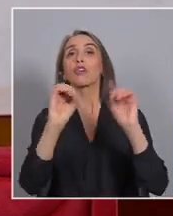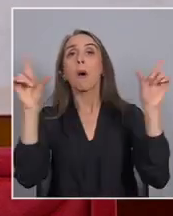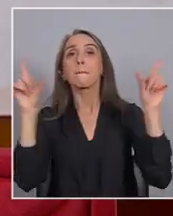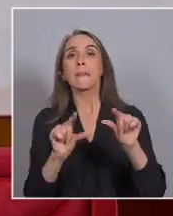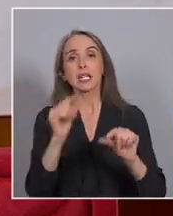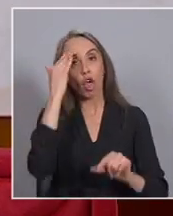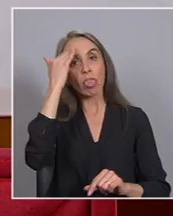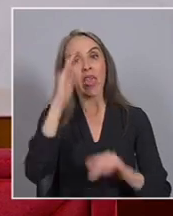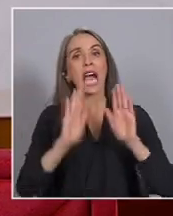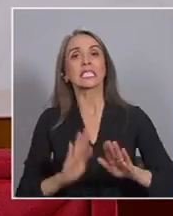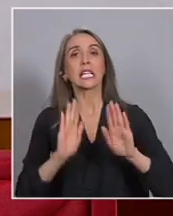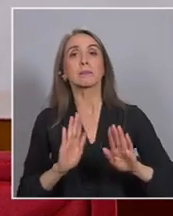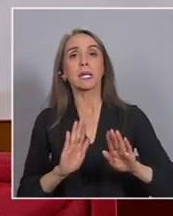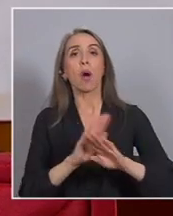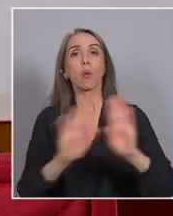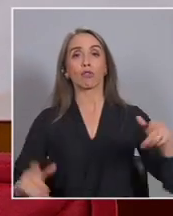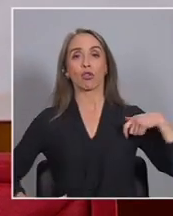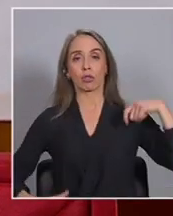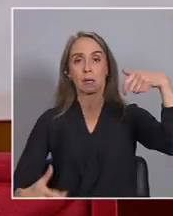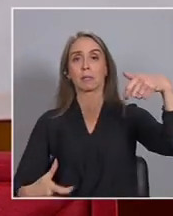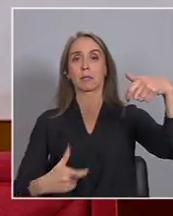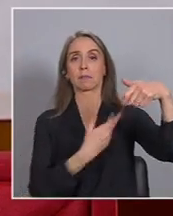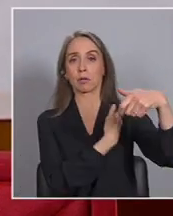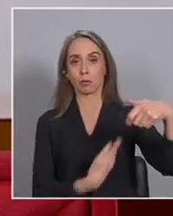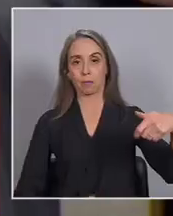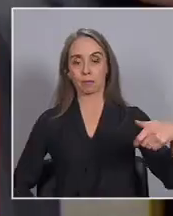de espera al finalizar mi mandato.